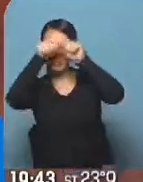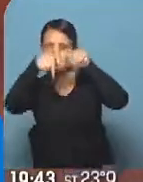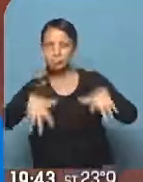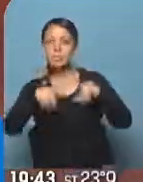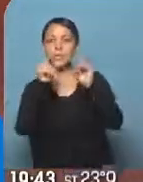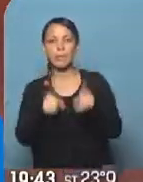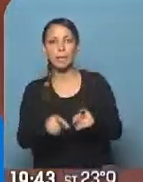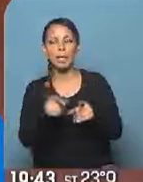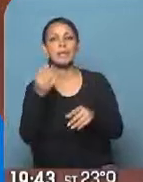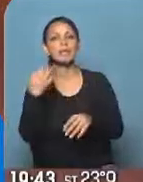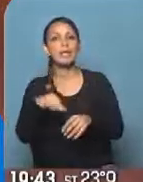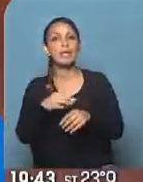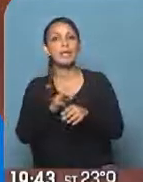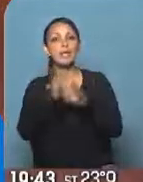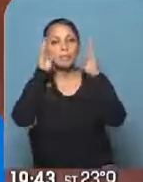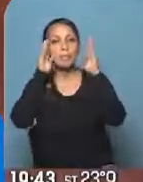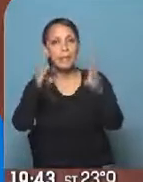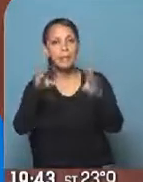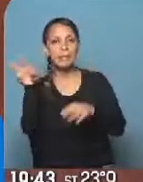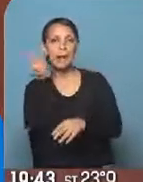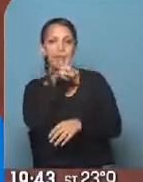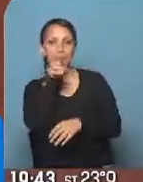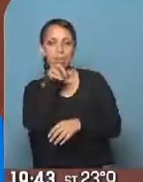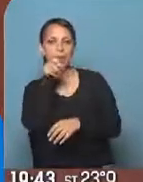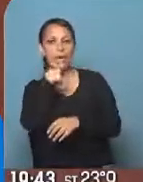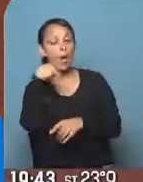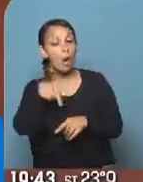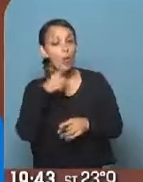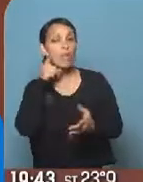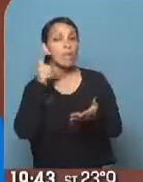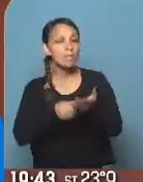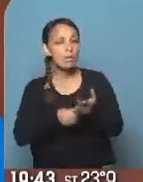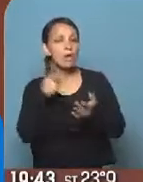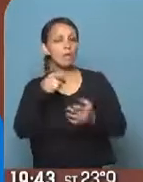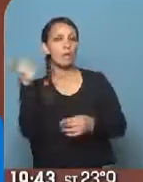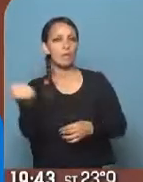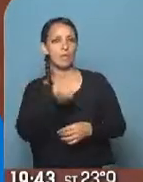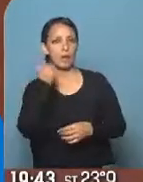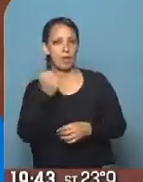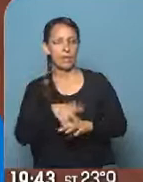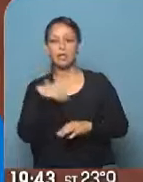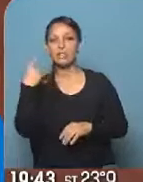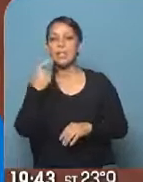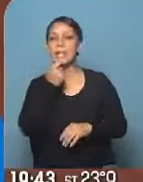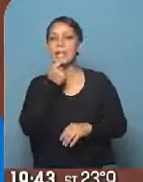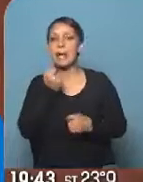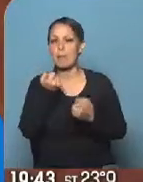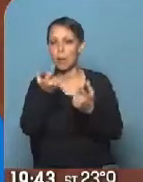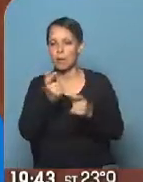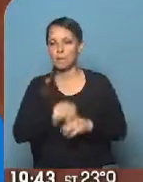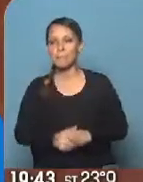lugares de toma de decisiones es hoy por hoy fundamental yo lo pongo siempre un ejemplo